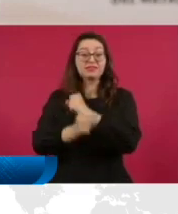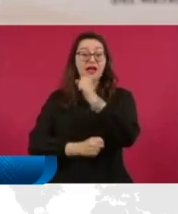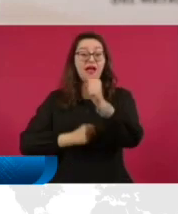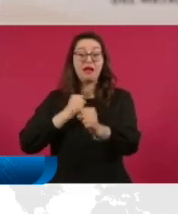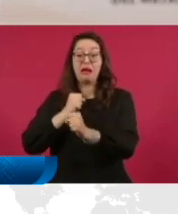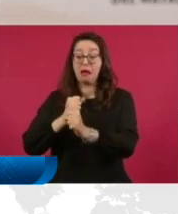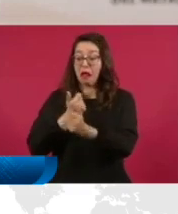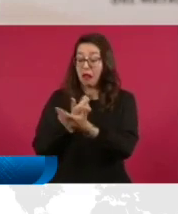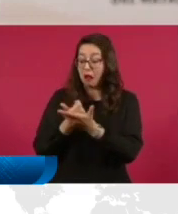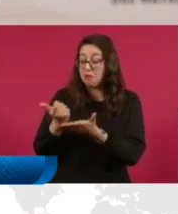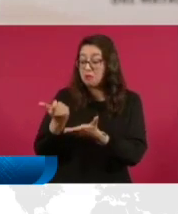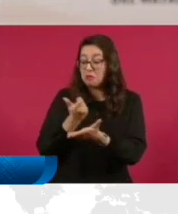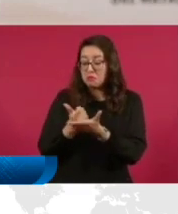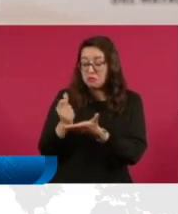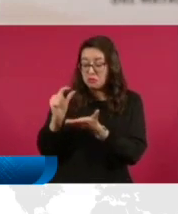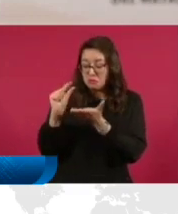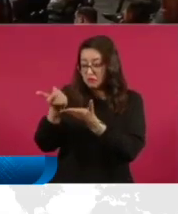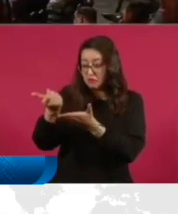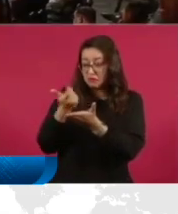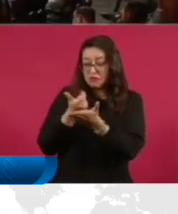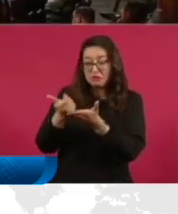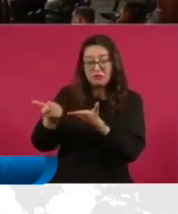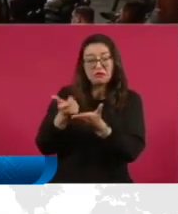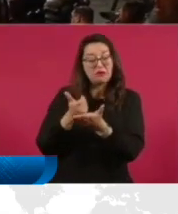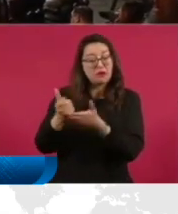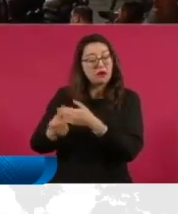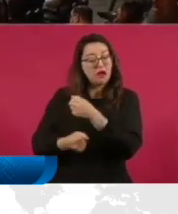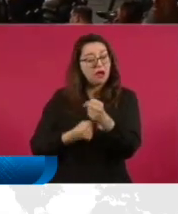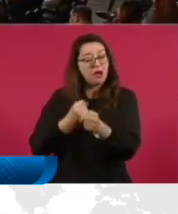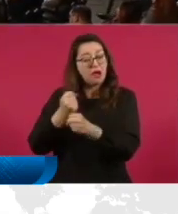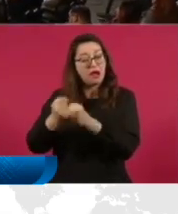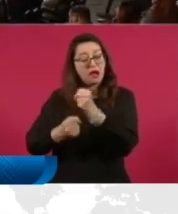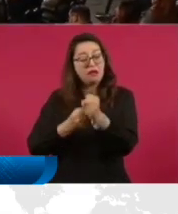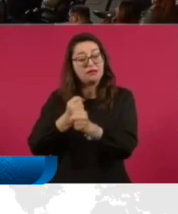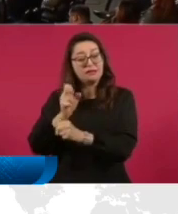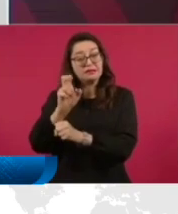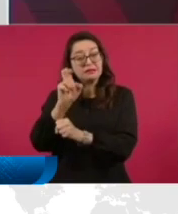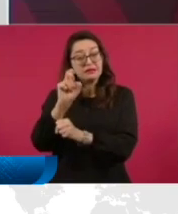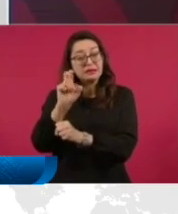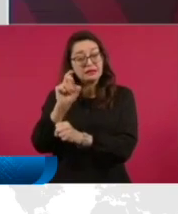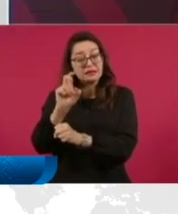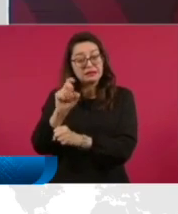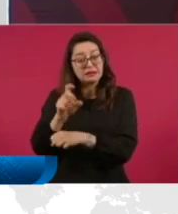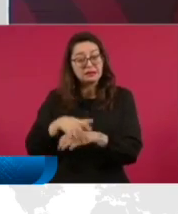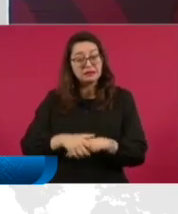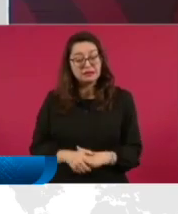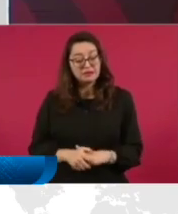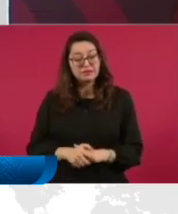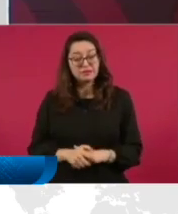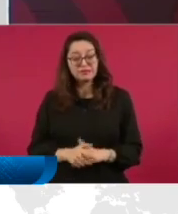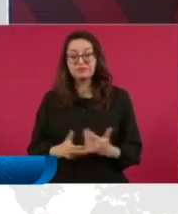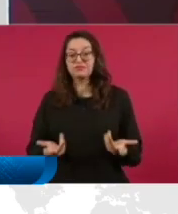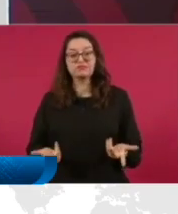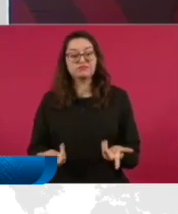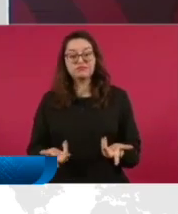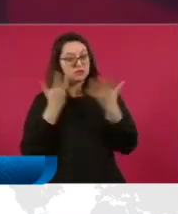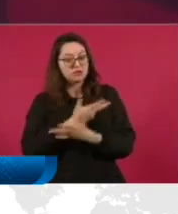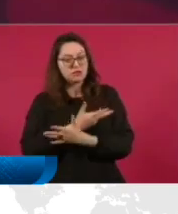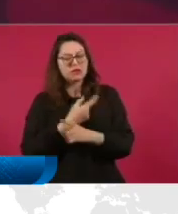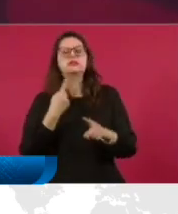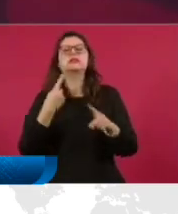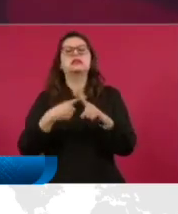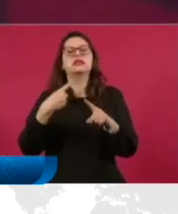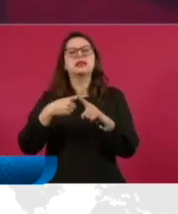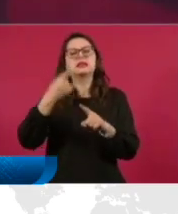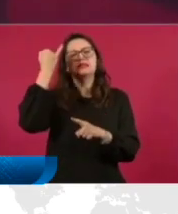Andrés Manuel López Obrador solicitó a los diputados discutir con los empresarios antes de aprobar la reforma constitucional que